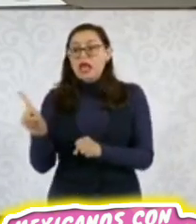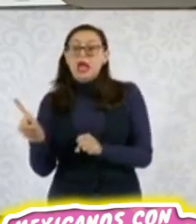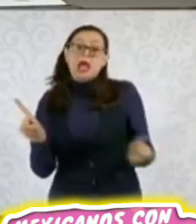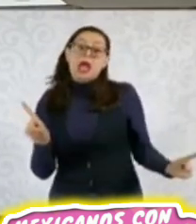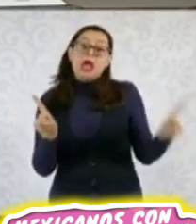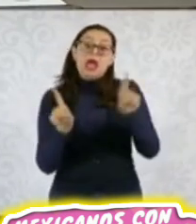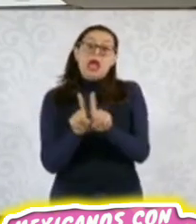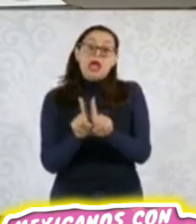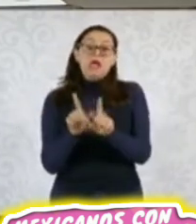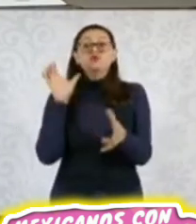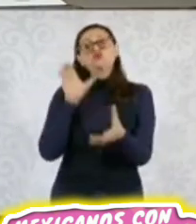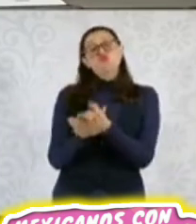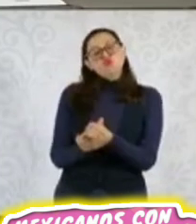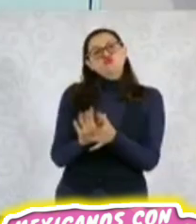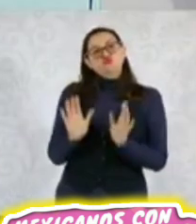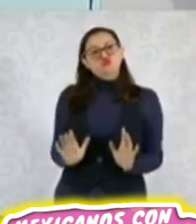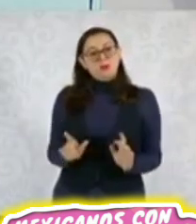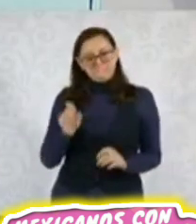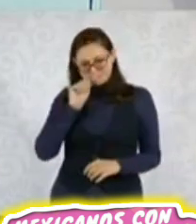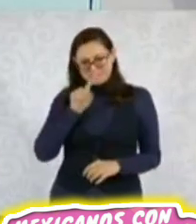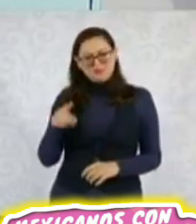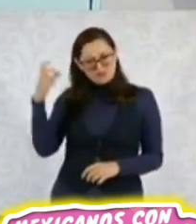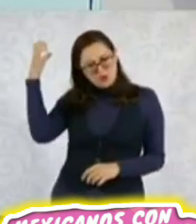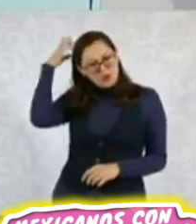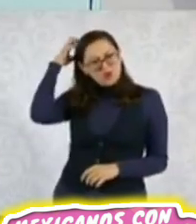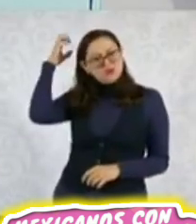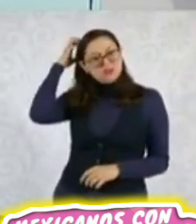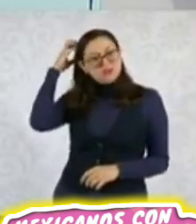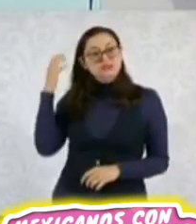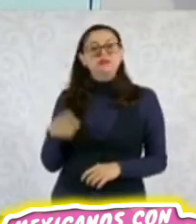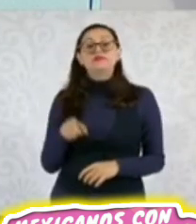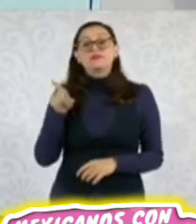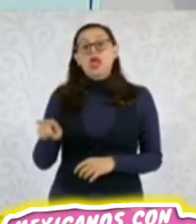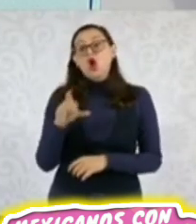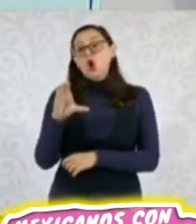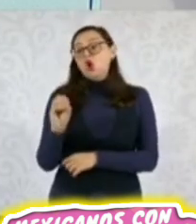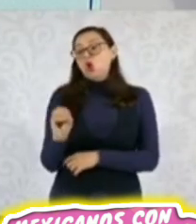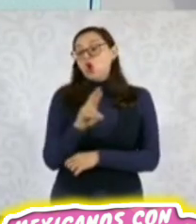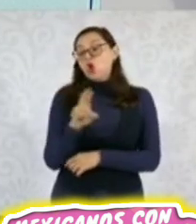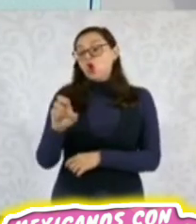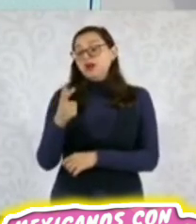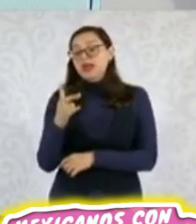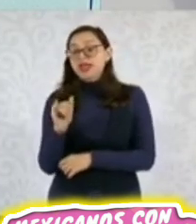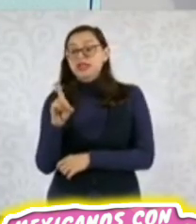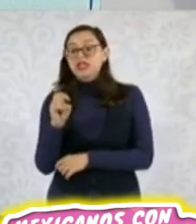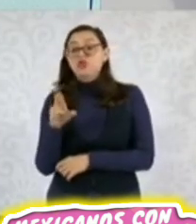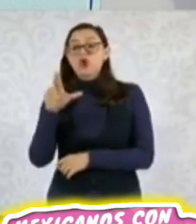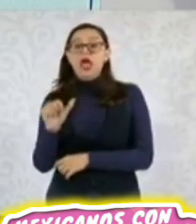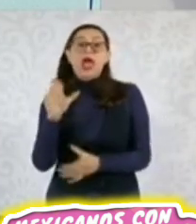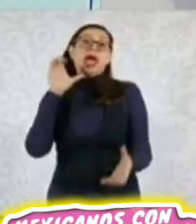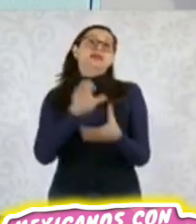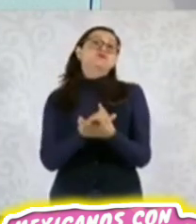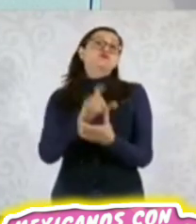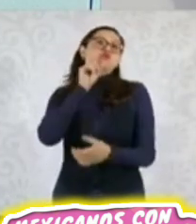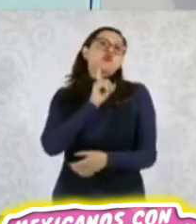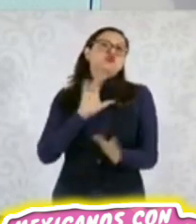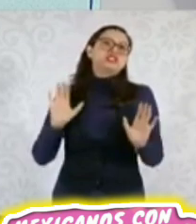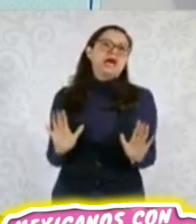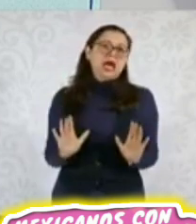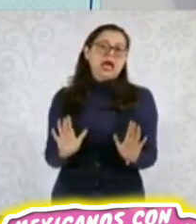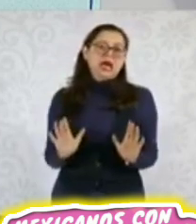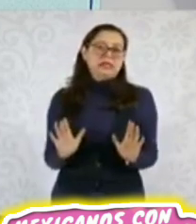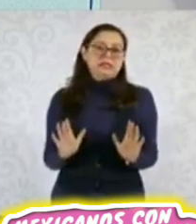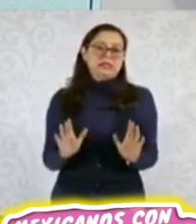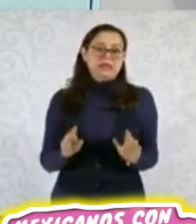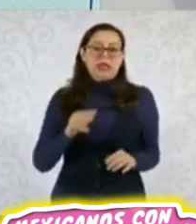A la propia Josefa le pasa, ¿no? ¿Qué decimos? La corregidora, ¿no? Que fue la esposa del corregidor Miguel Domínguez, y